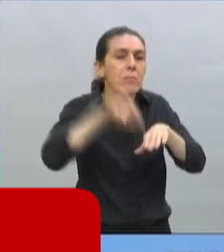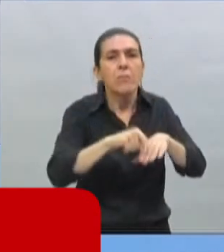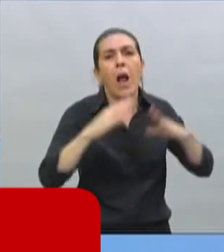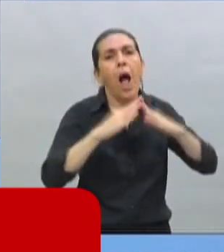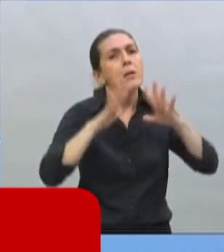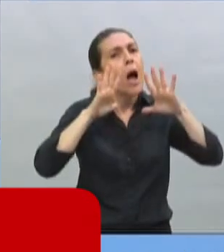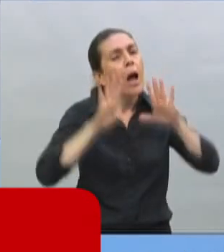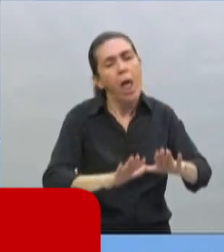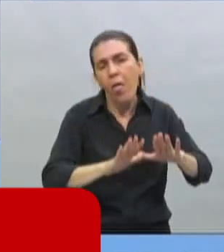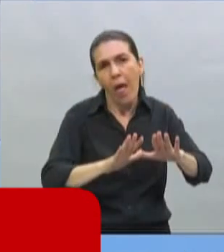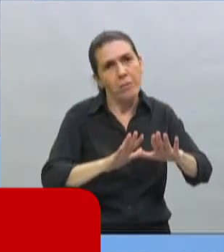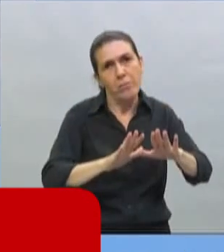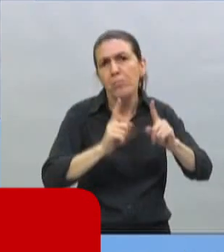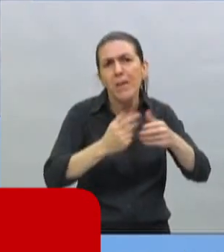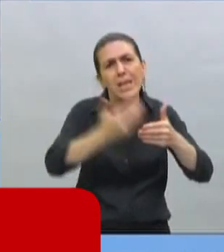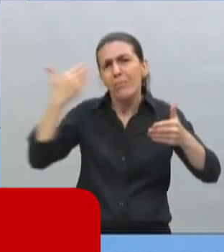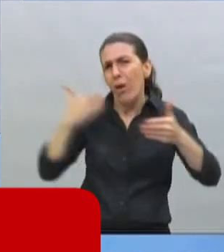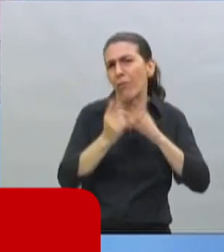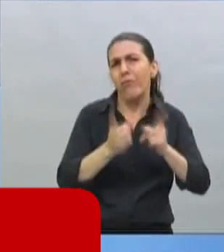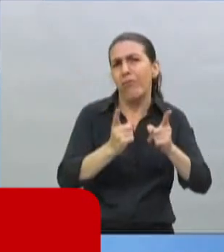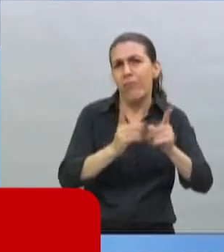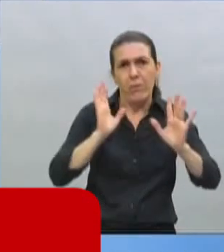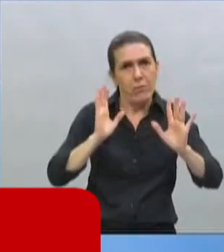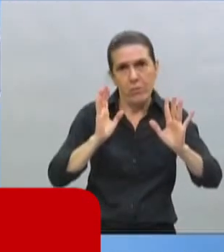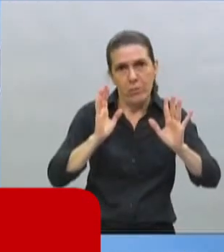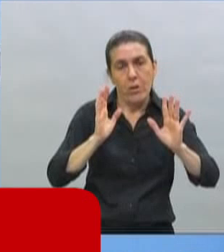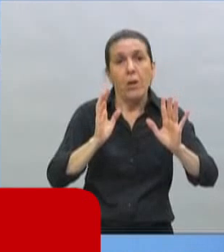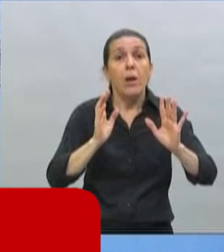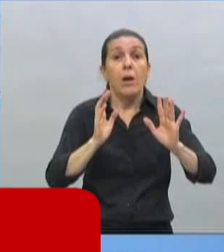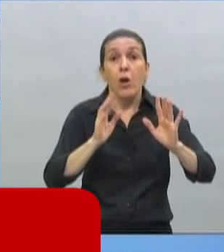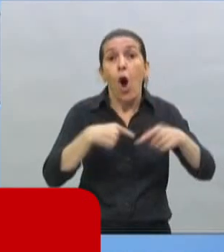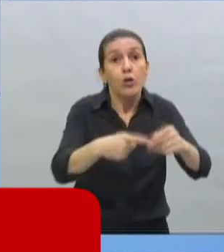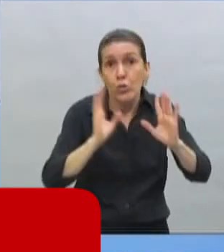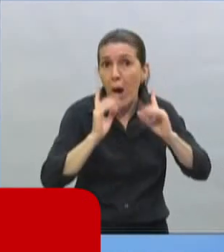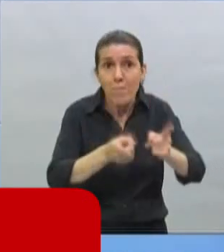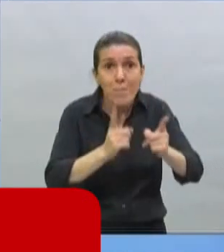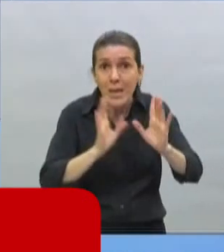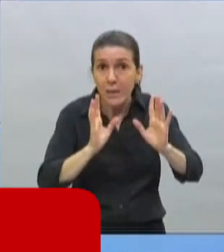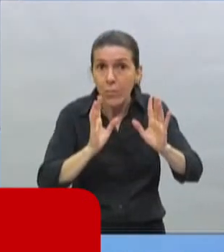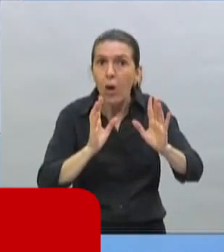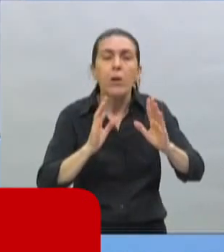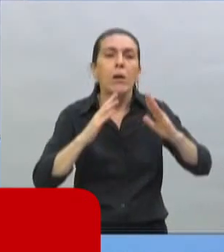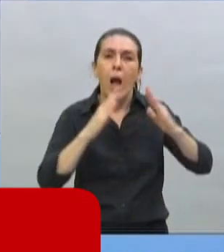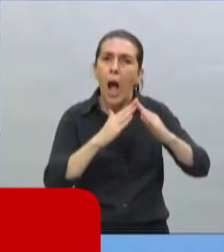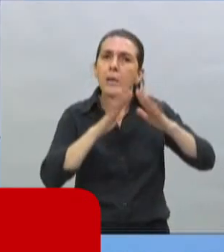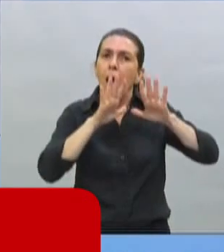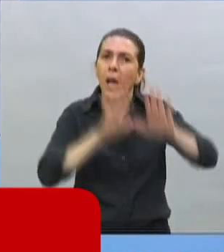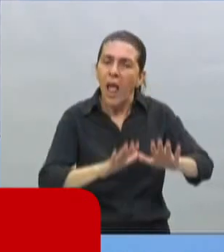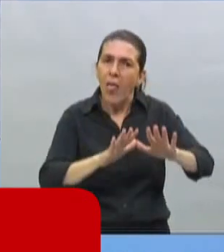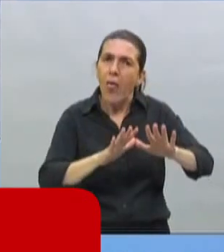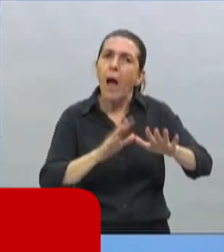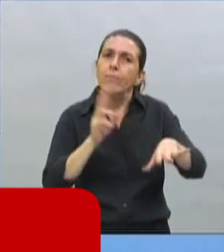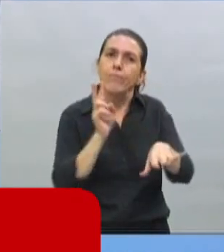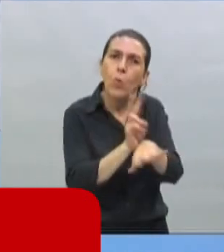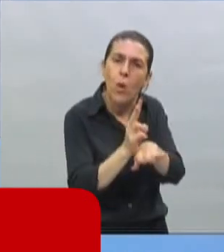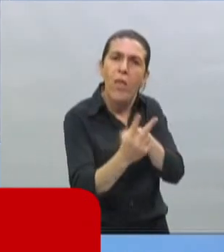como hasta hoy, en el sentido de que seguimos restringiendo, cuidando y